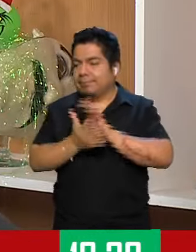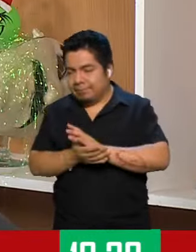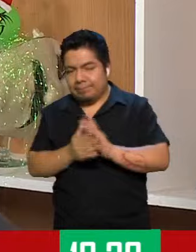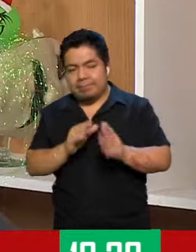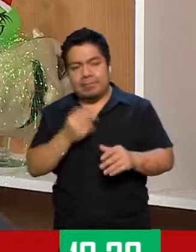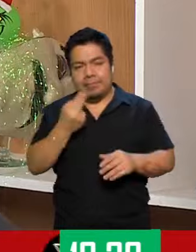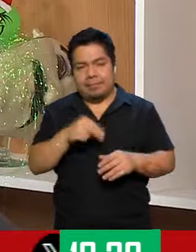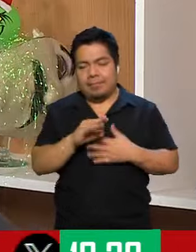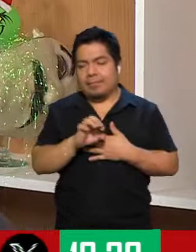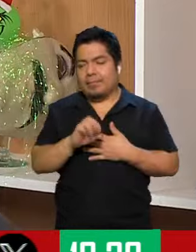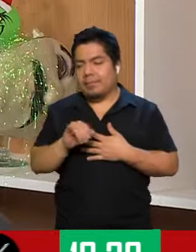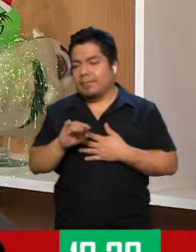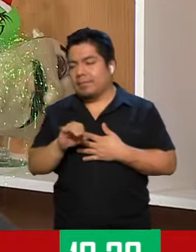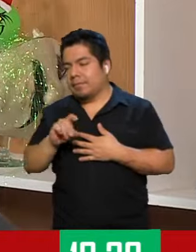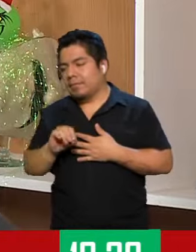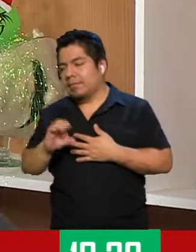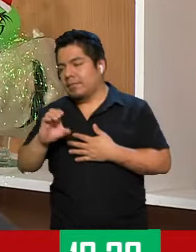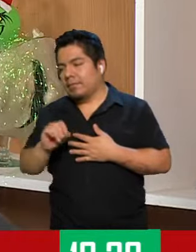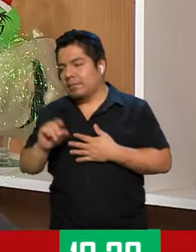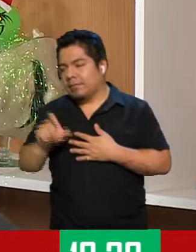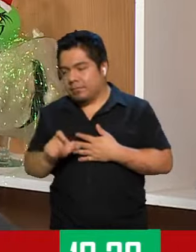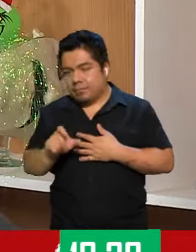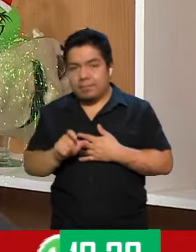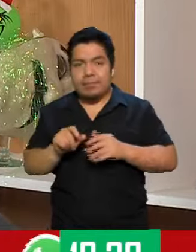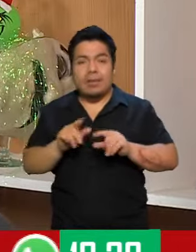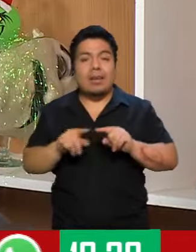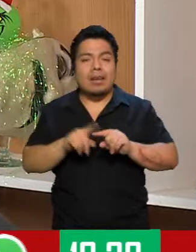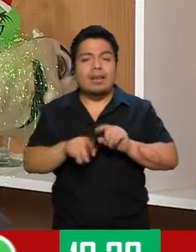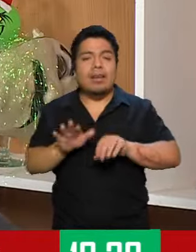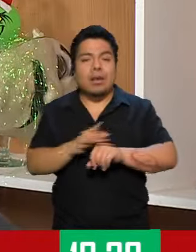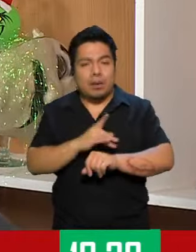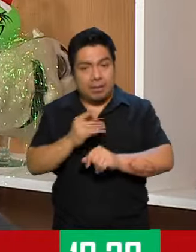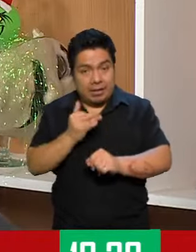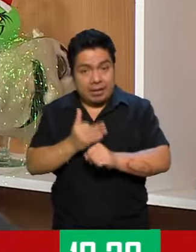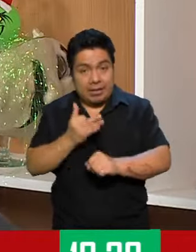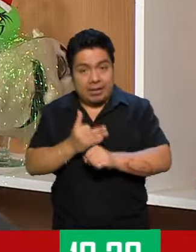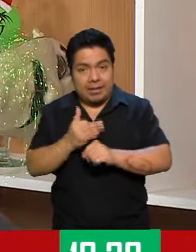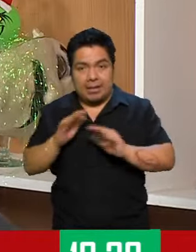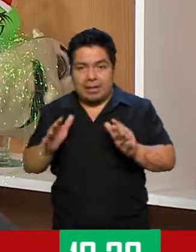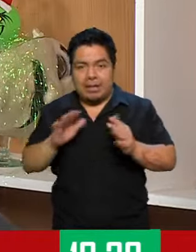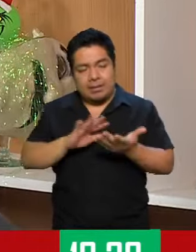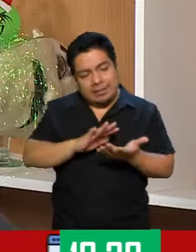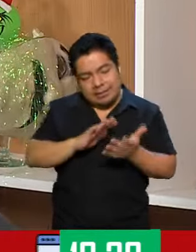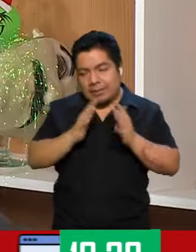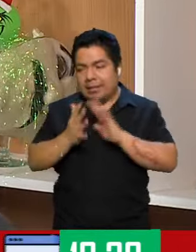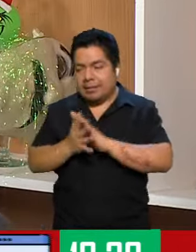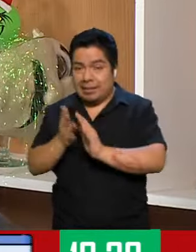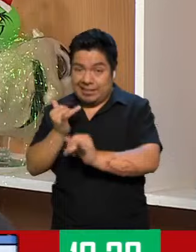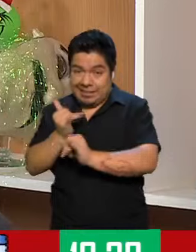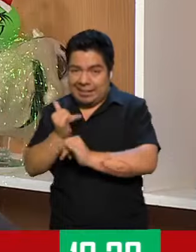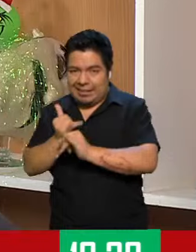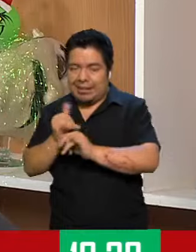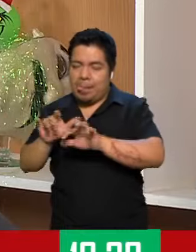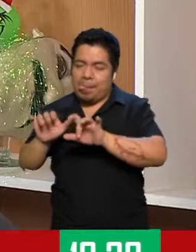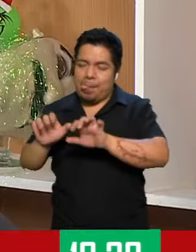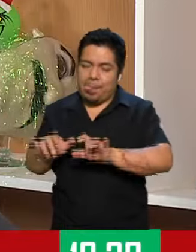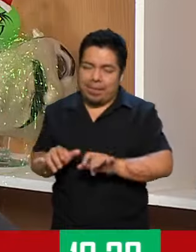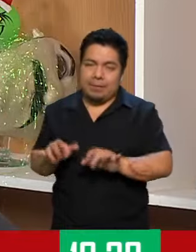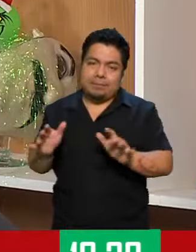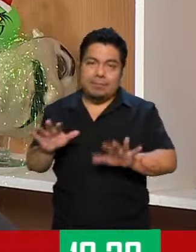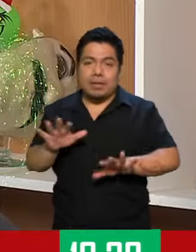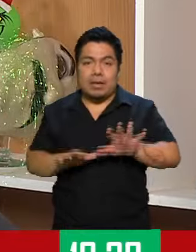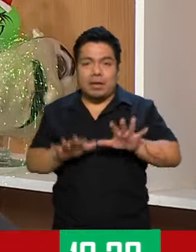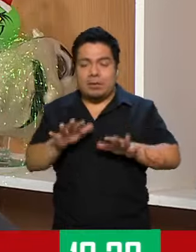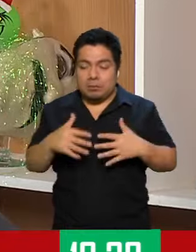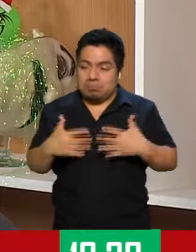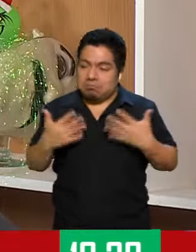ecosistema digital del Info de la Ciudad de México. Sobre todo porque en realidad ya estamos transitando a un entorno digital y a veces no nos damos